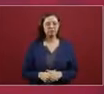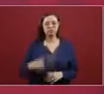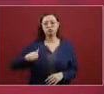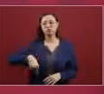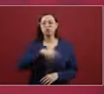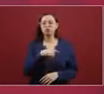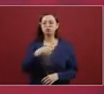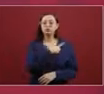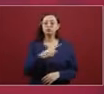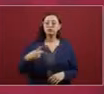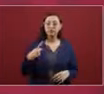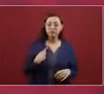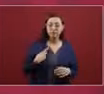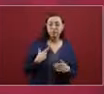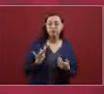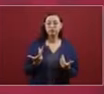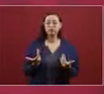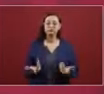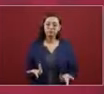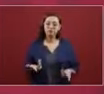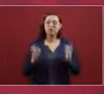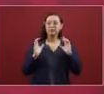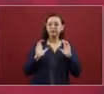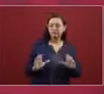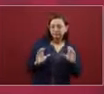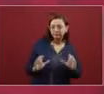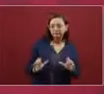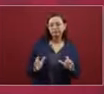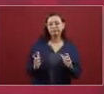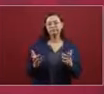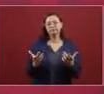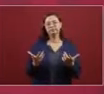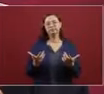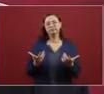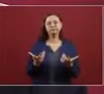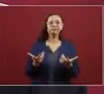conservar los mexicanos el